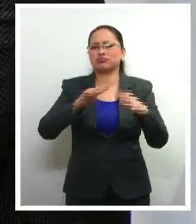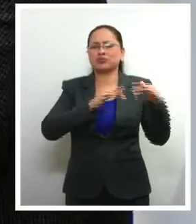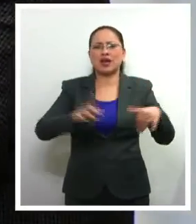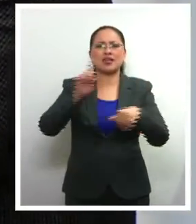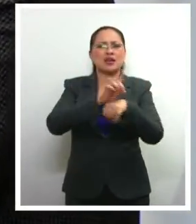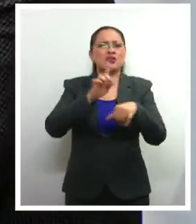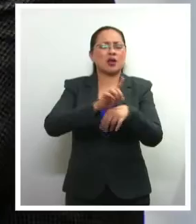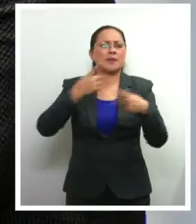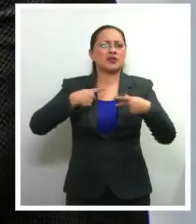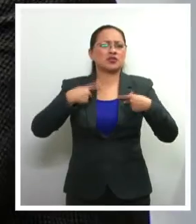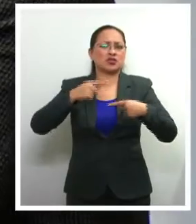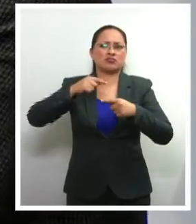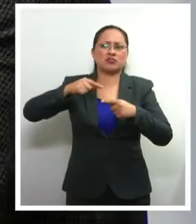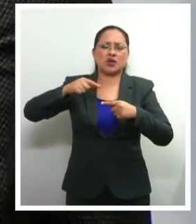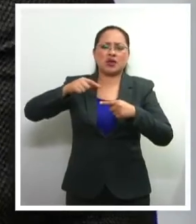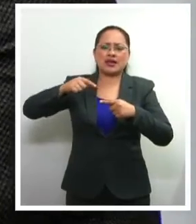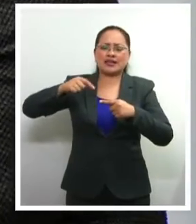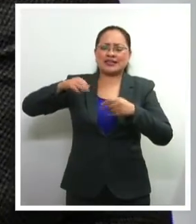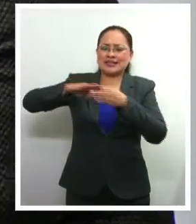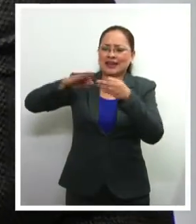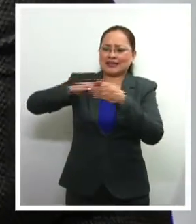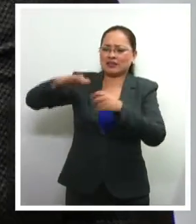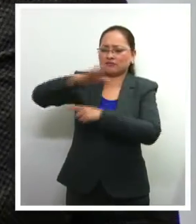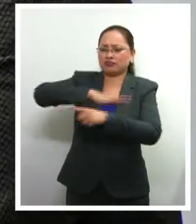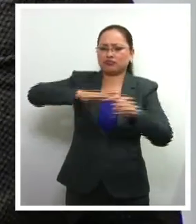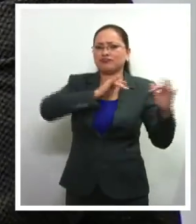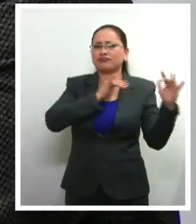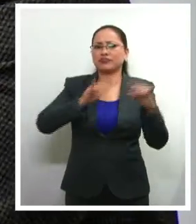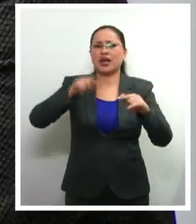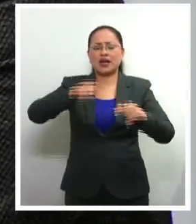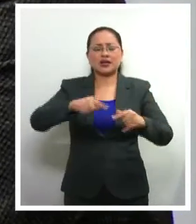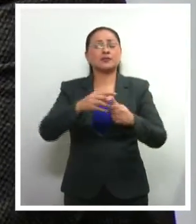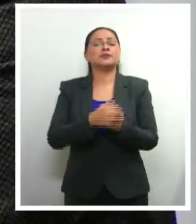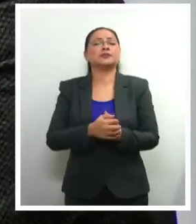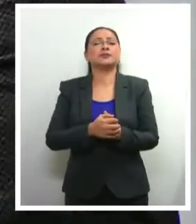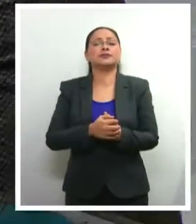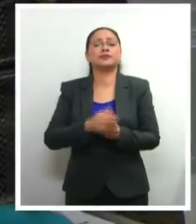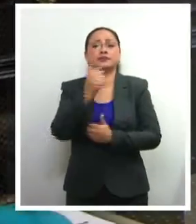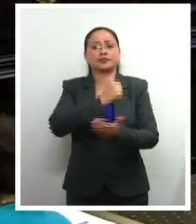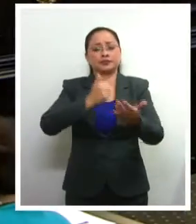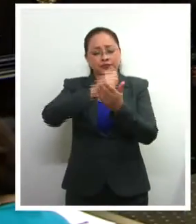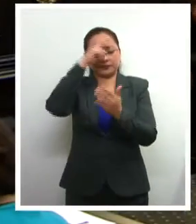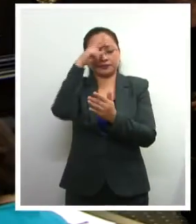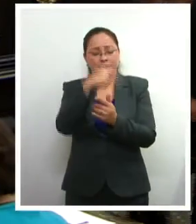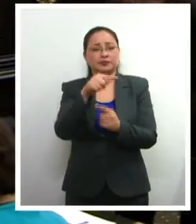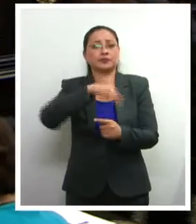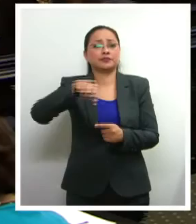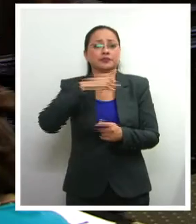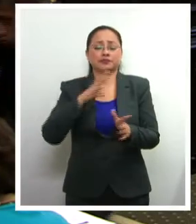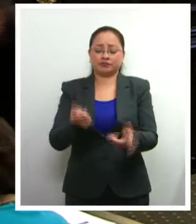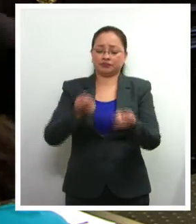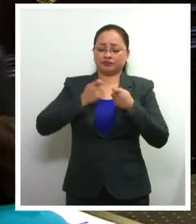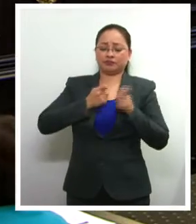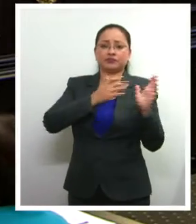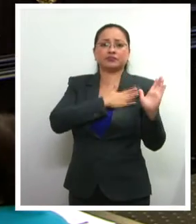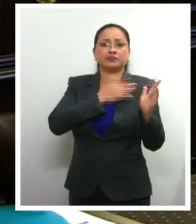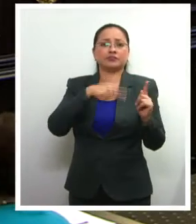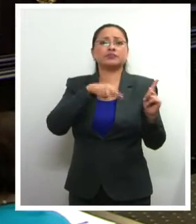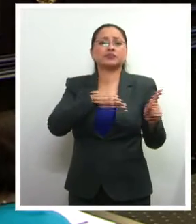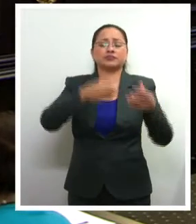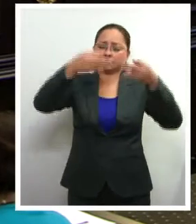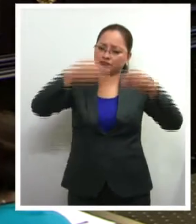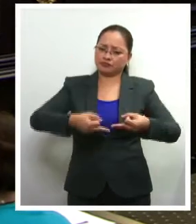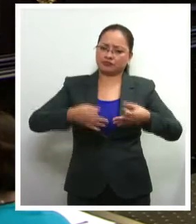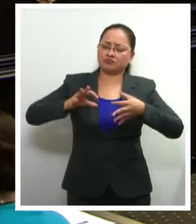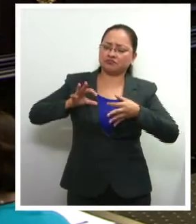de los habitantes de poblaciones vecinas. La Ciudad de México asume un compromiso perdurable con la dignidad y